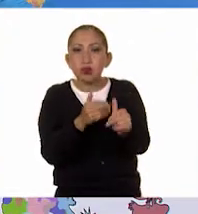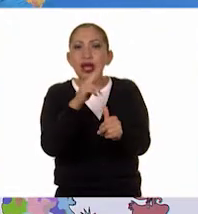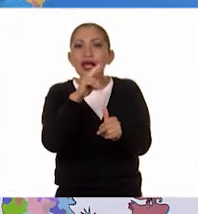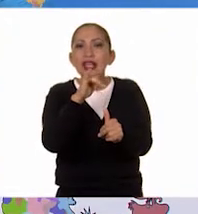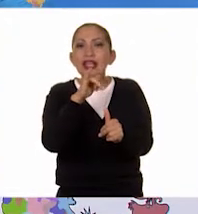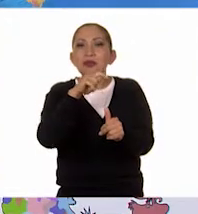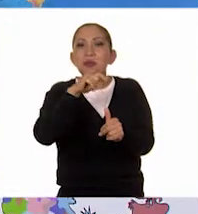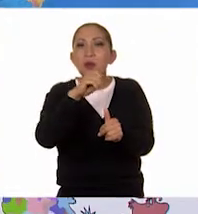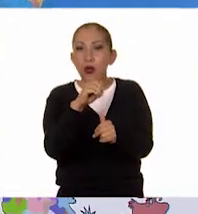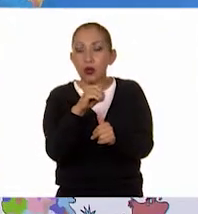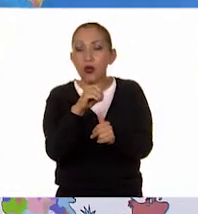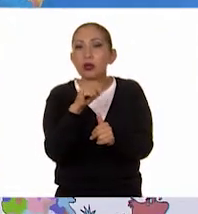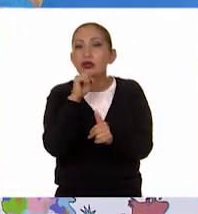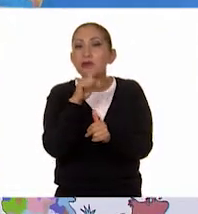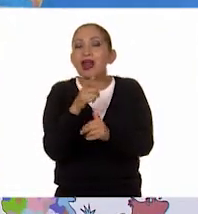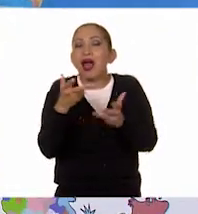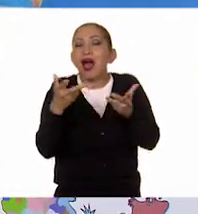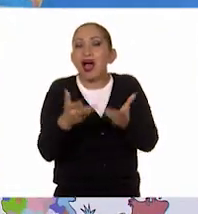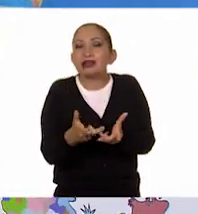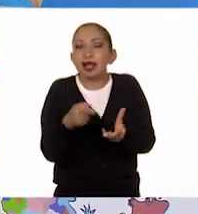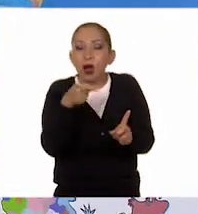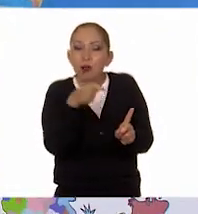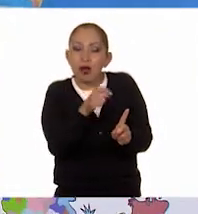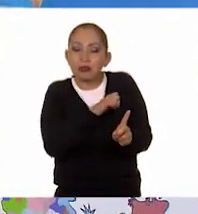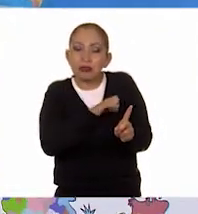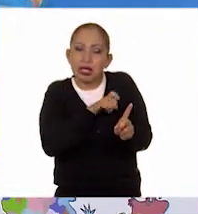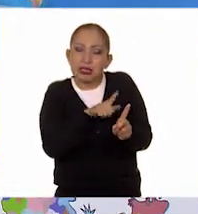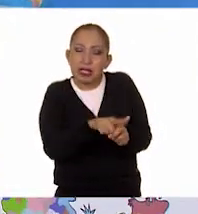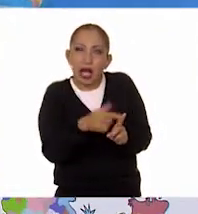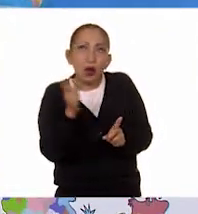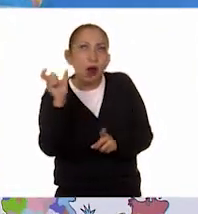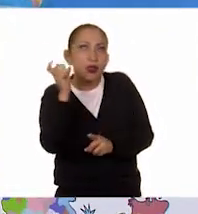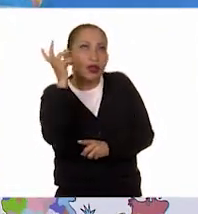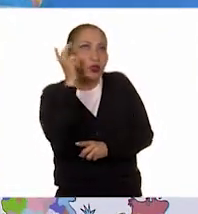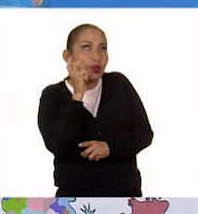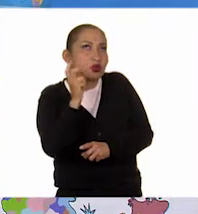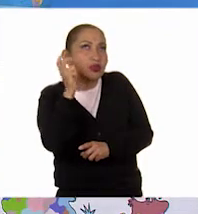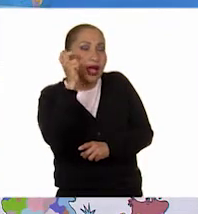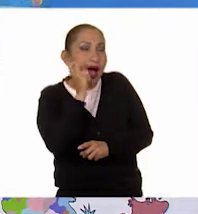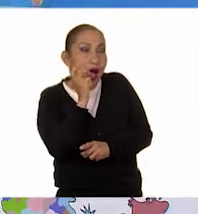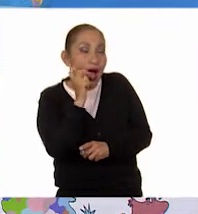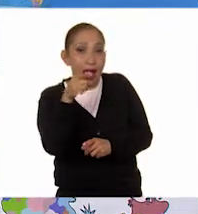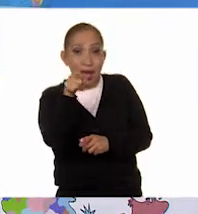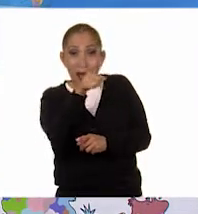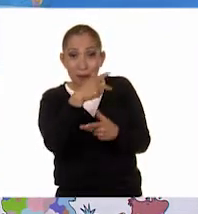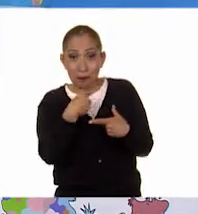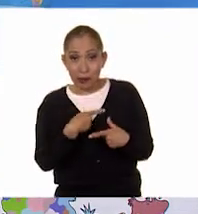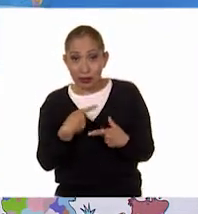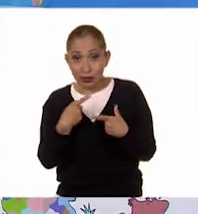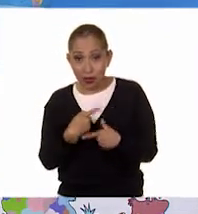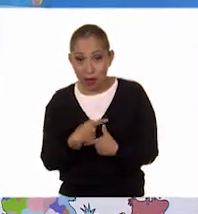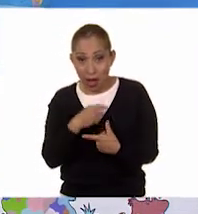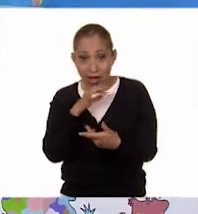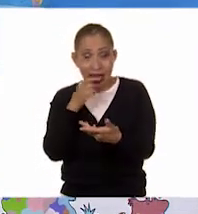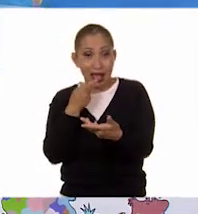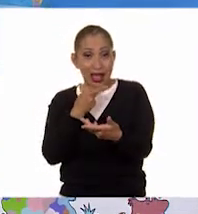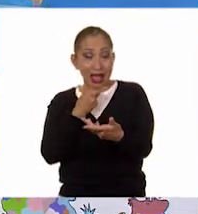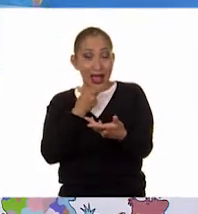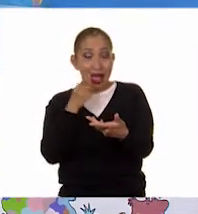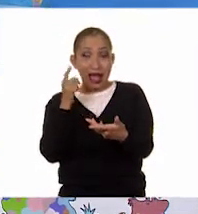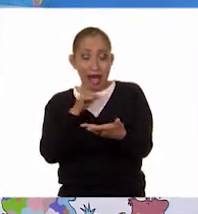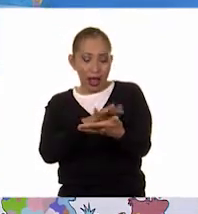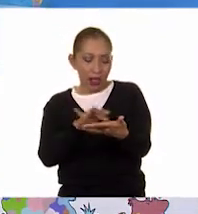como también vimos, produce un efecto particular en el escucha. El lector tiene una